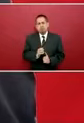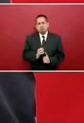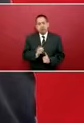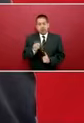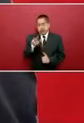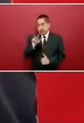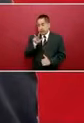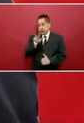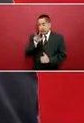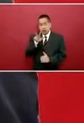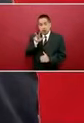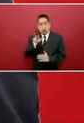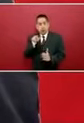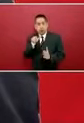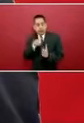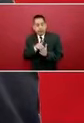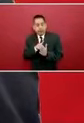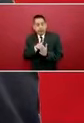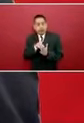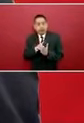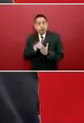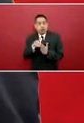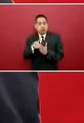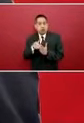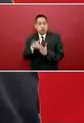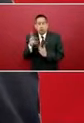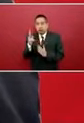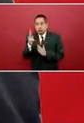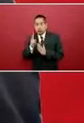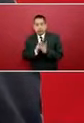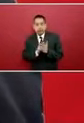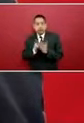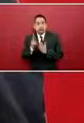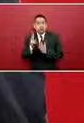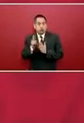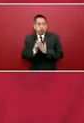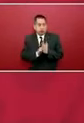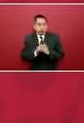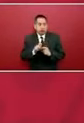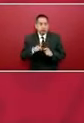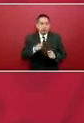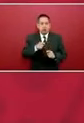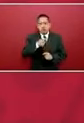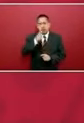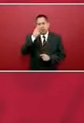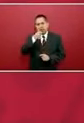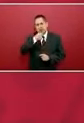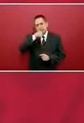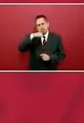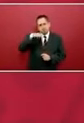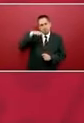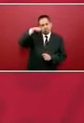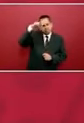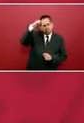18 mil millones cada dos meses para adultos mayores.